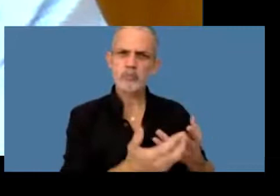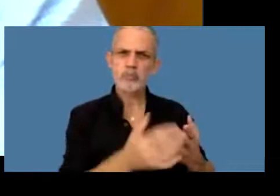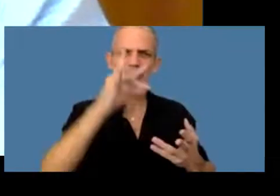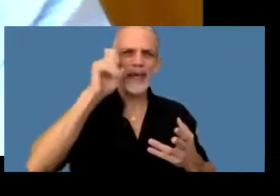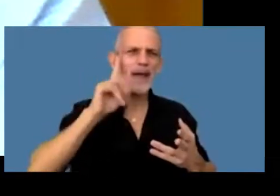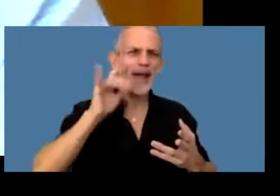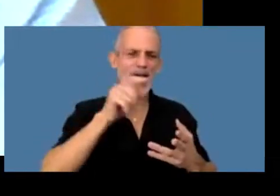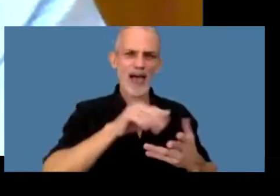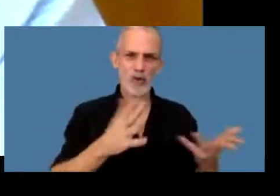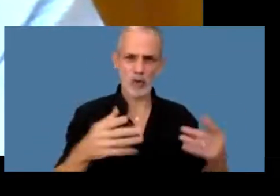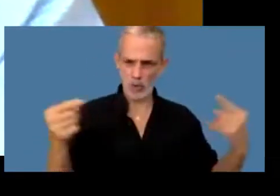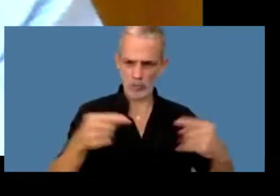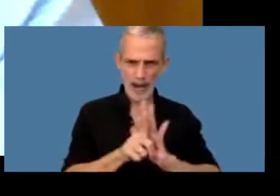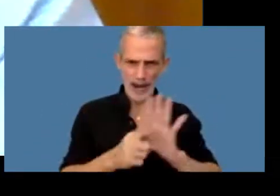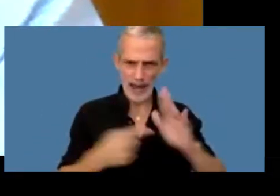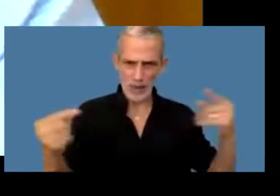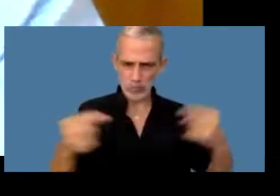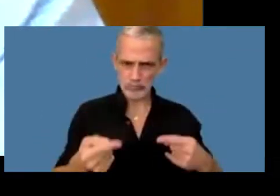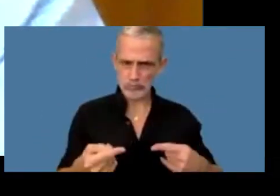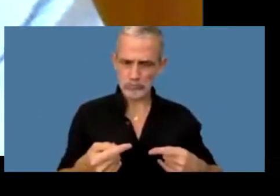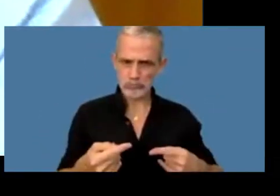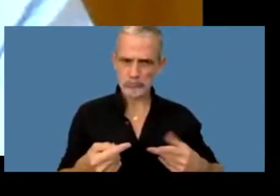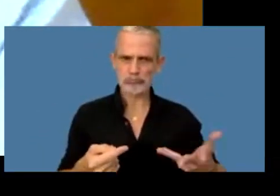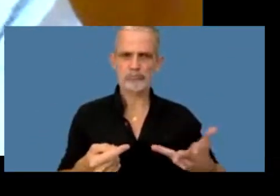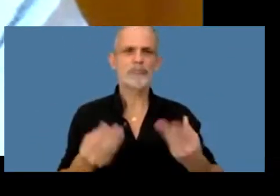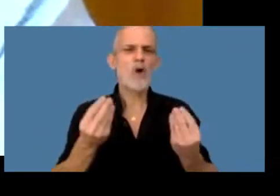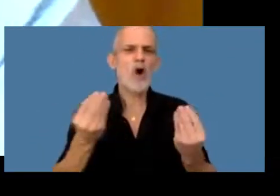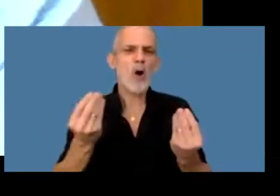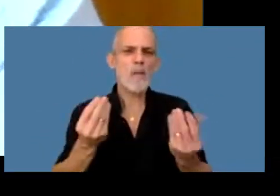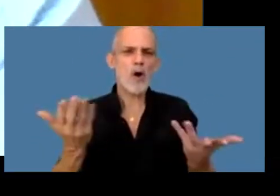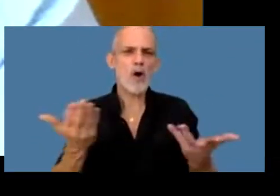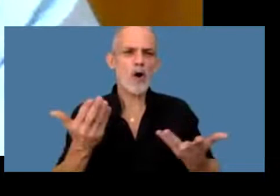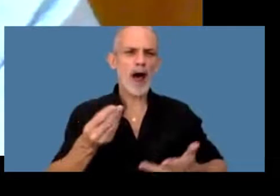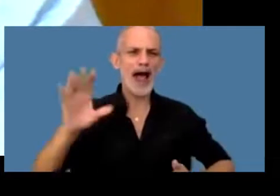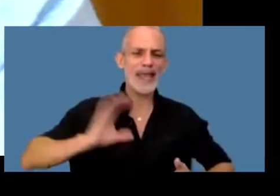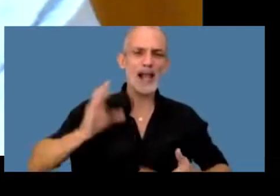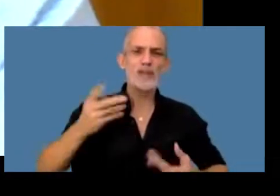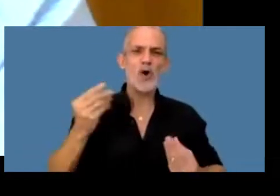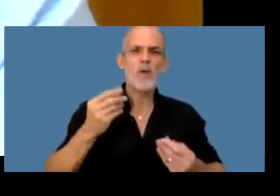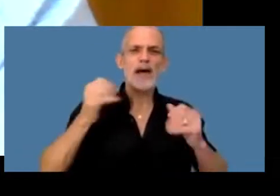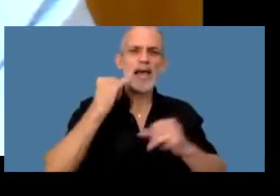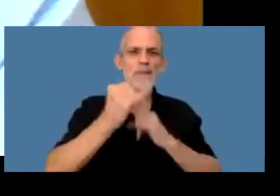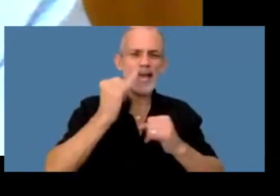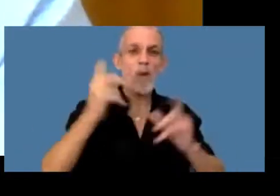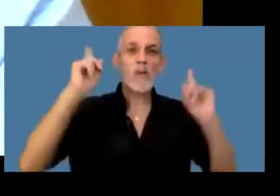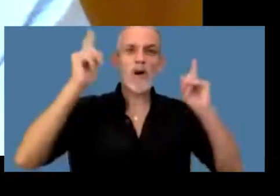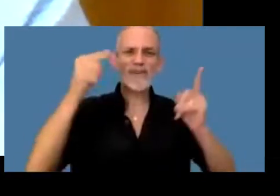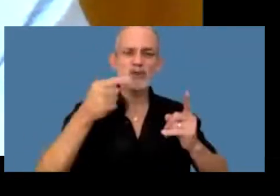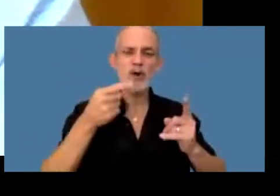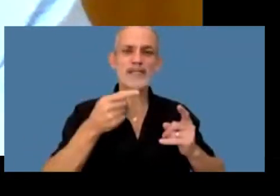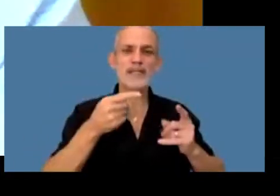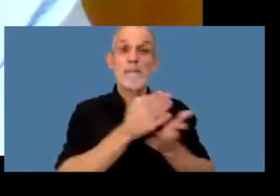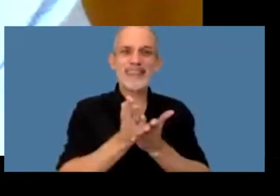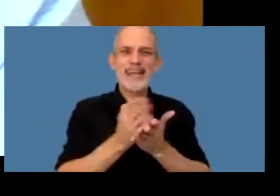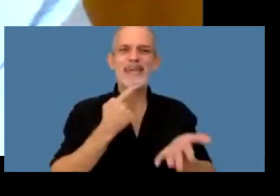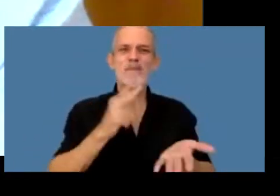Choca contra la ley, completamente, ¿no? ¿Cómo se explica eso? ¿Cómo le explicamos a profesores nuestros de hace muchos años de la materia de impuestos de eso?